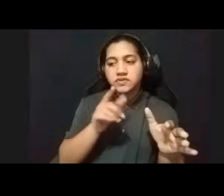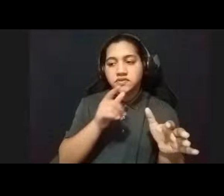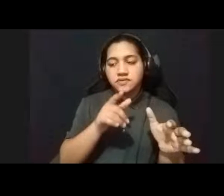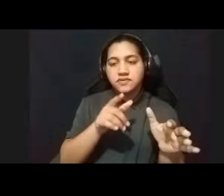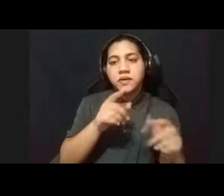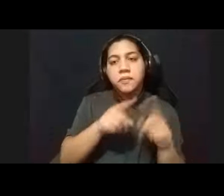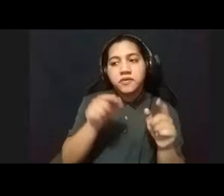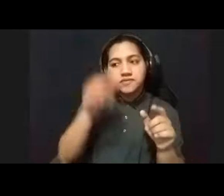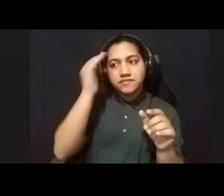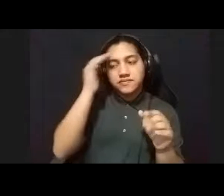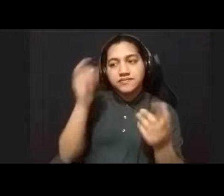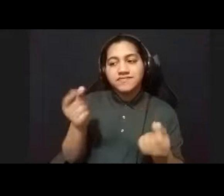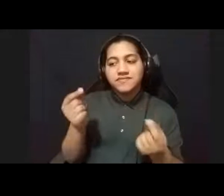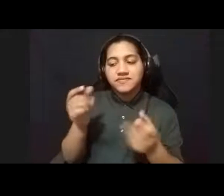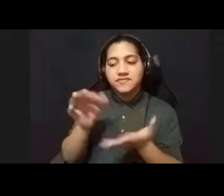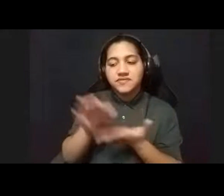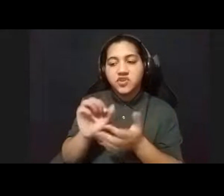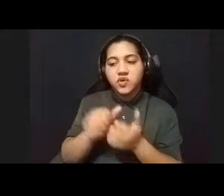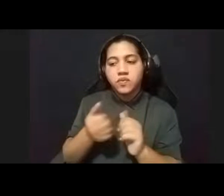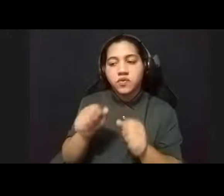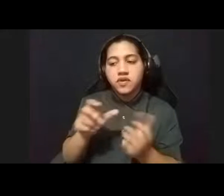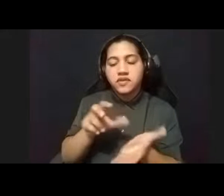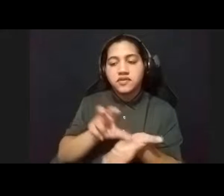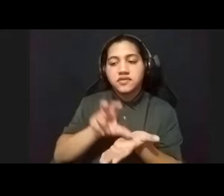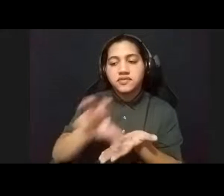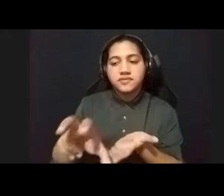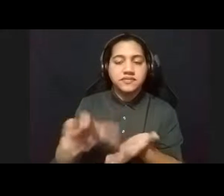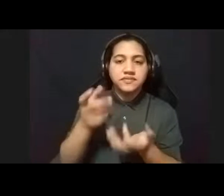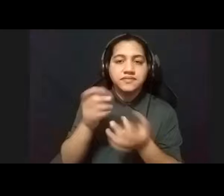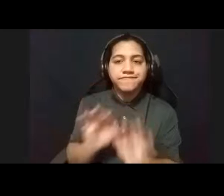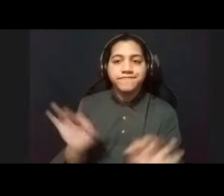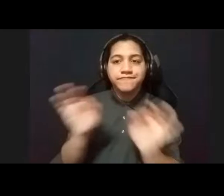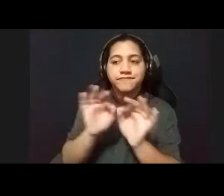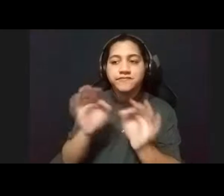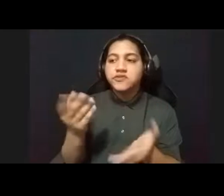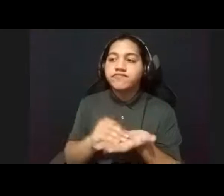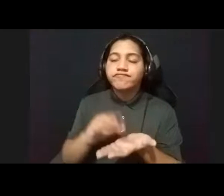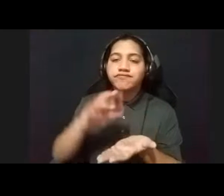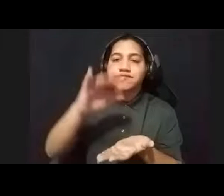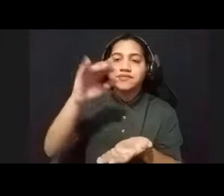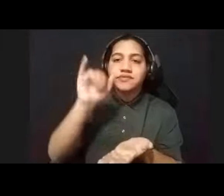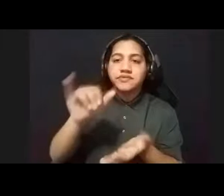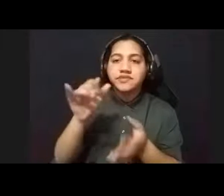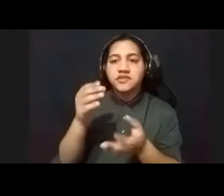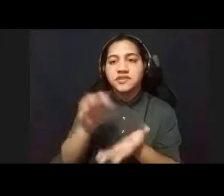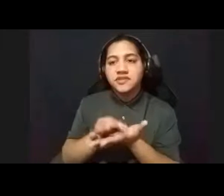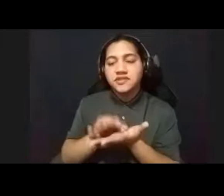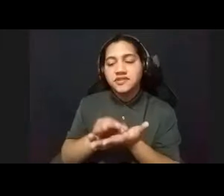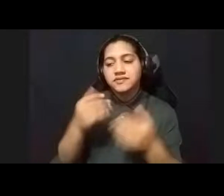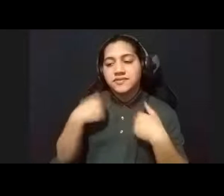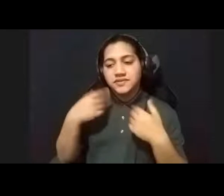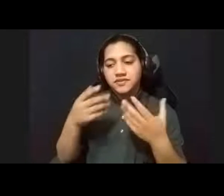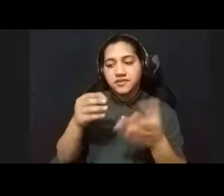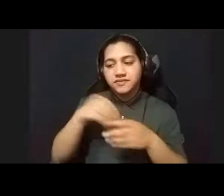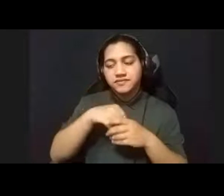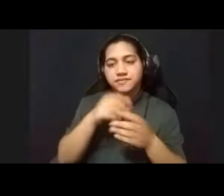puede hacer con el dinero, cómo se puede invertir, lo importante que es capitalizar con ese dinero que ella tiene en la mano.